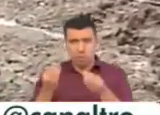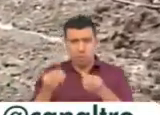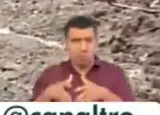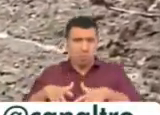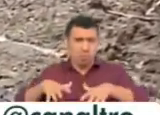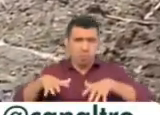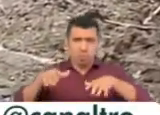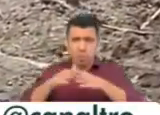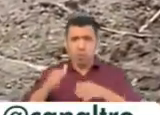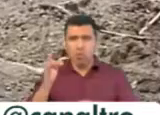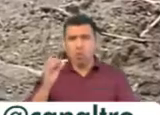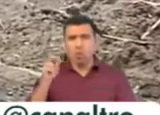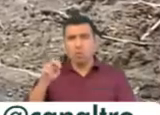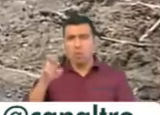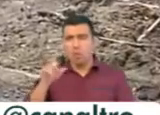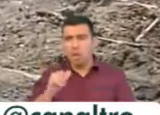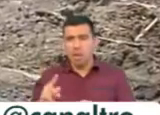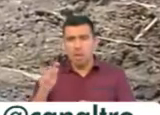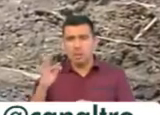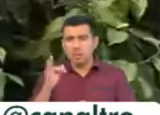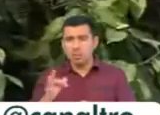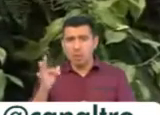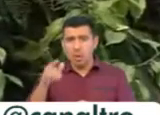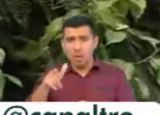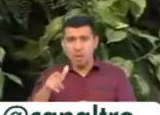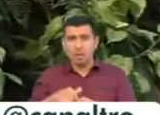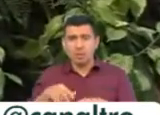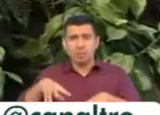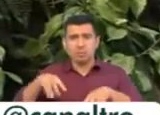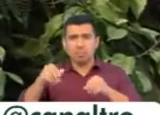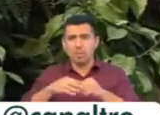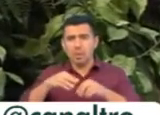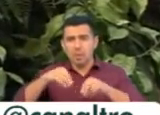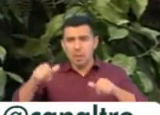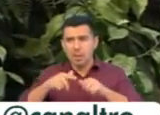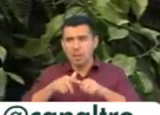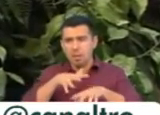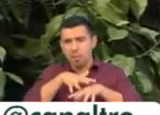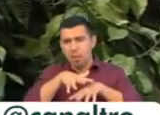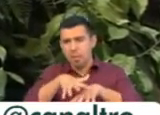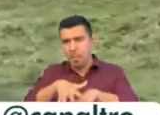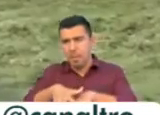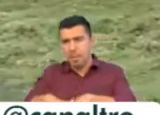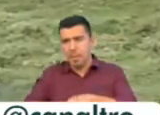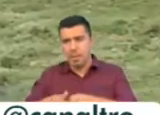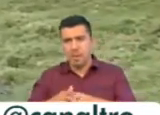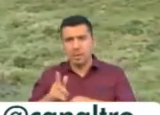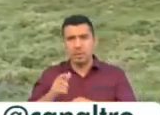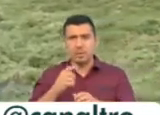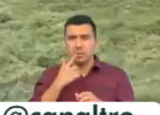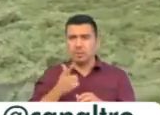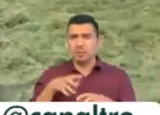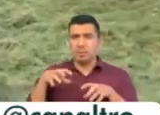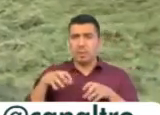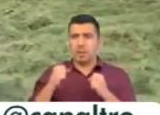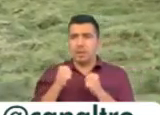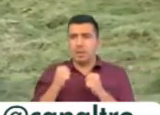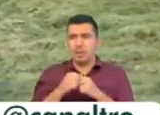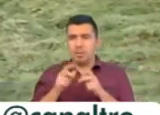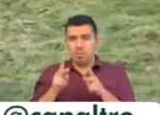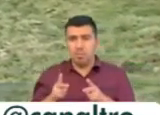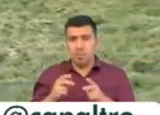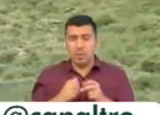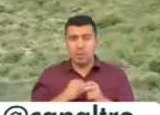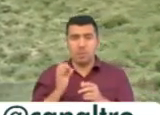por cuatro áreas de esta población pues ha sido muy una pesadilla todo el tiempo porque esperando ahí